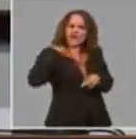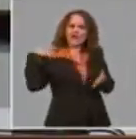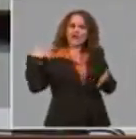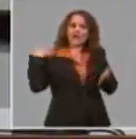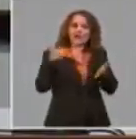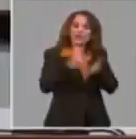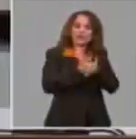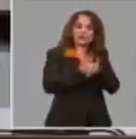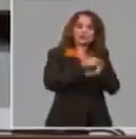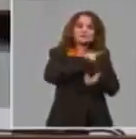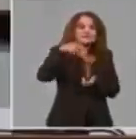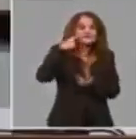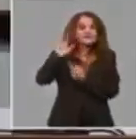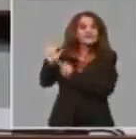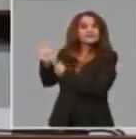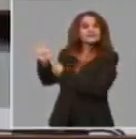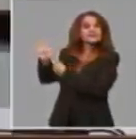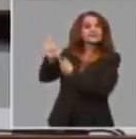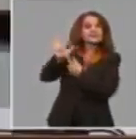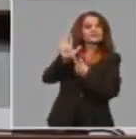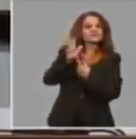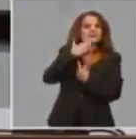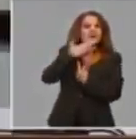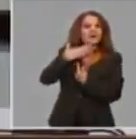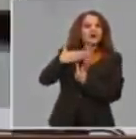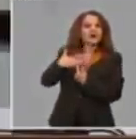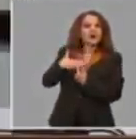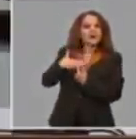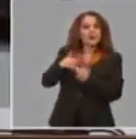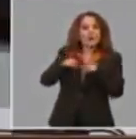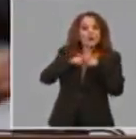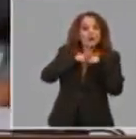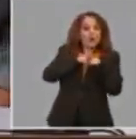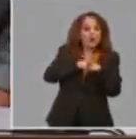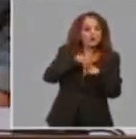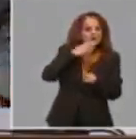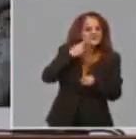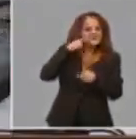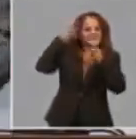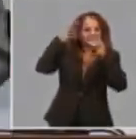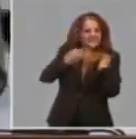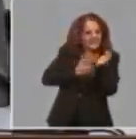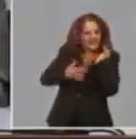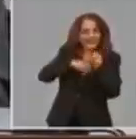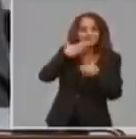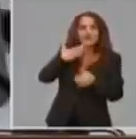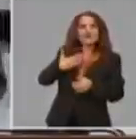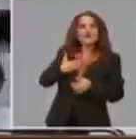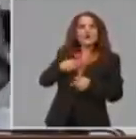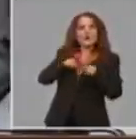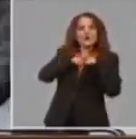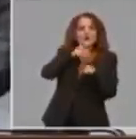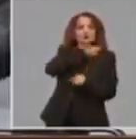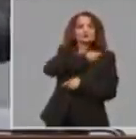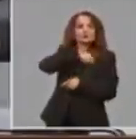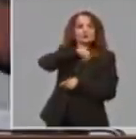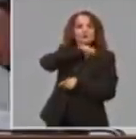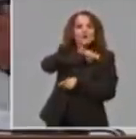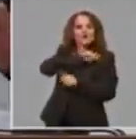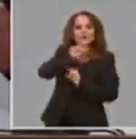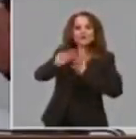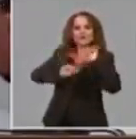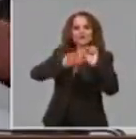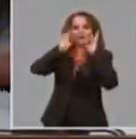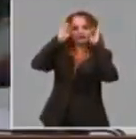en la manera en que el pueblo siendo enfrentado a la pandemia del resultado de éxito el mundo es muy